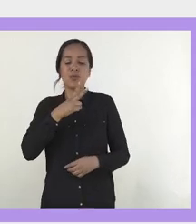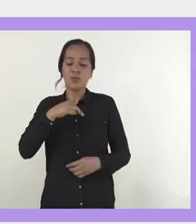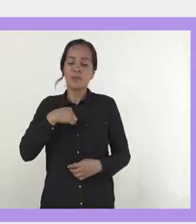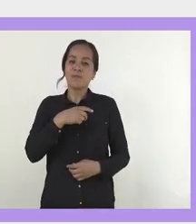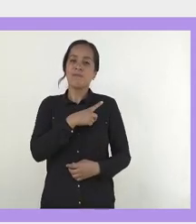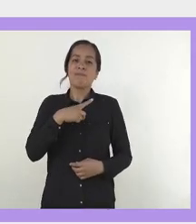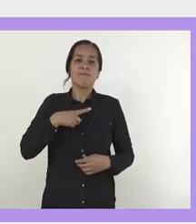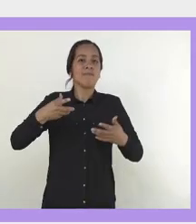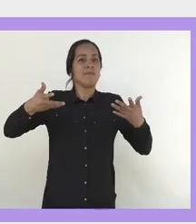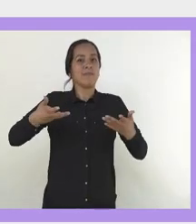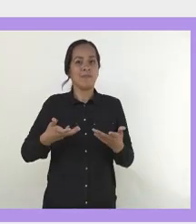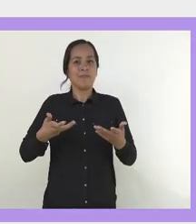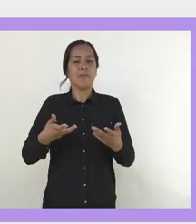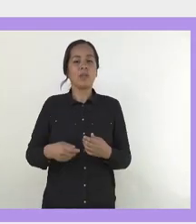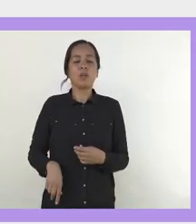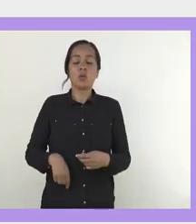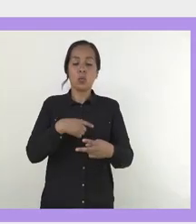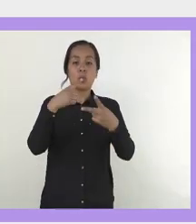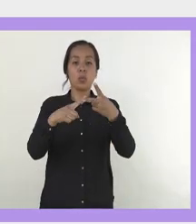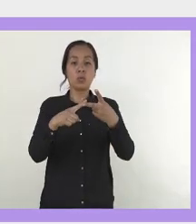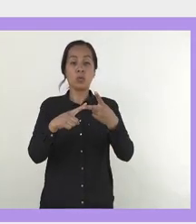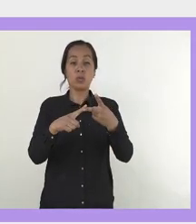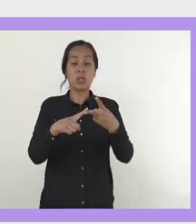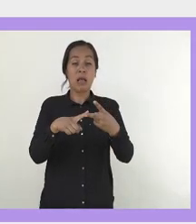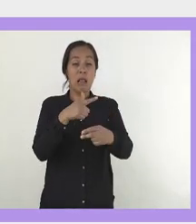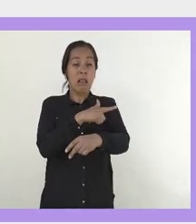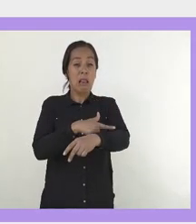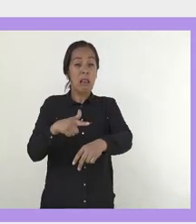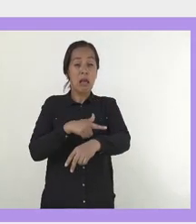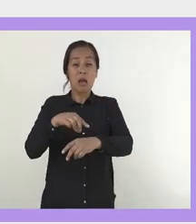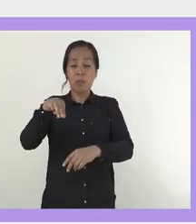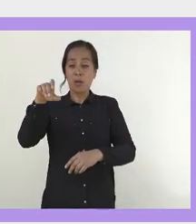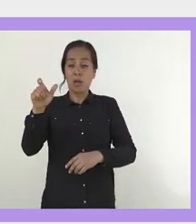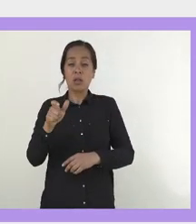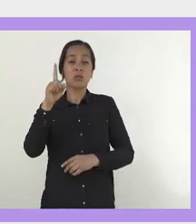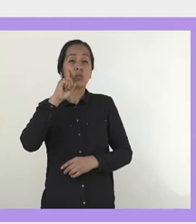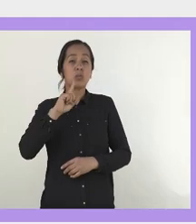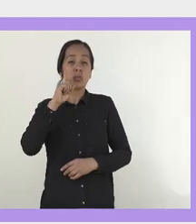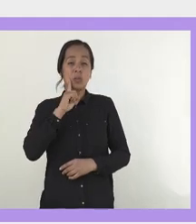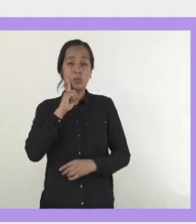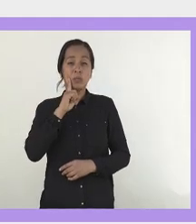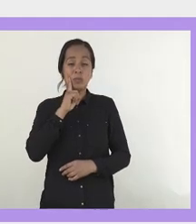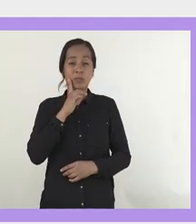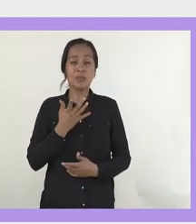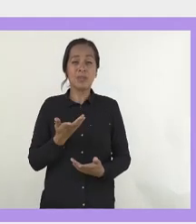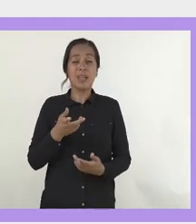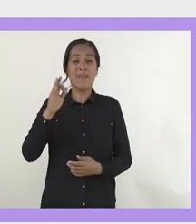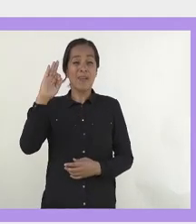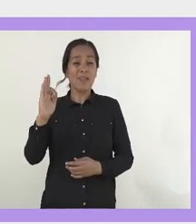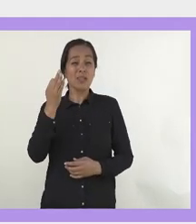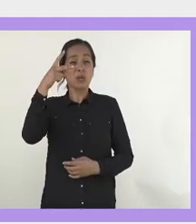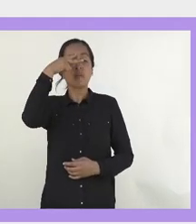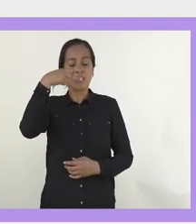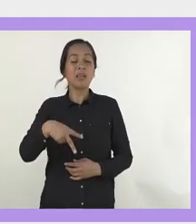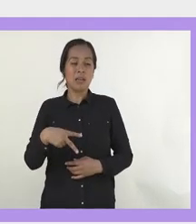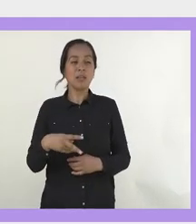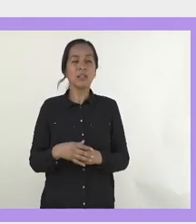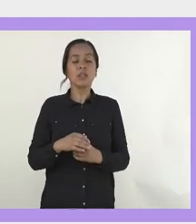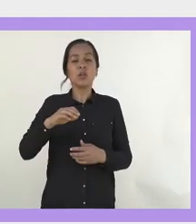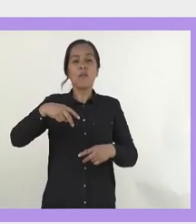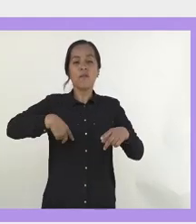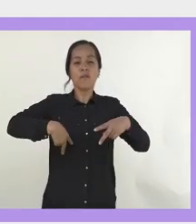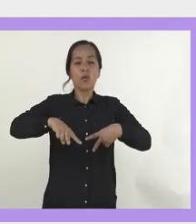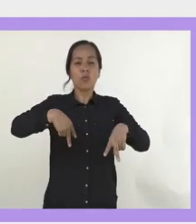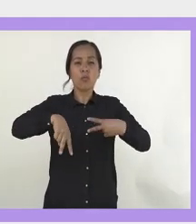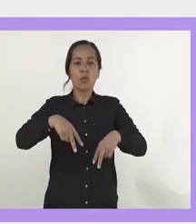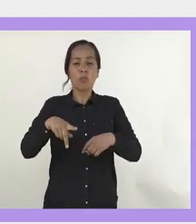haciendo y dos Liga MX femenil selecciones nacionales femeniles y Federación Mexicana de Fútbol bajo